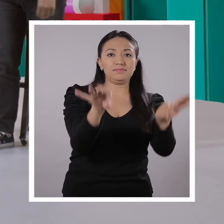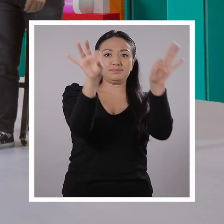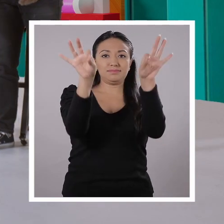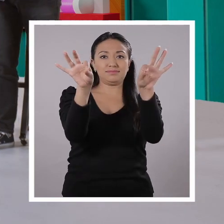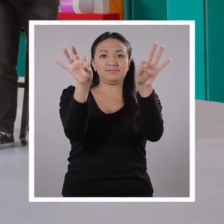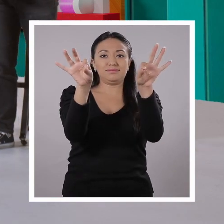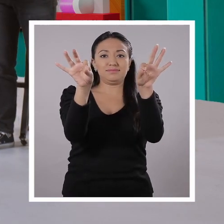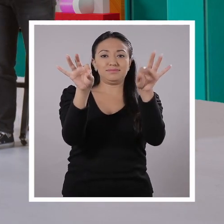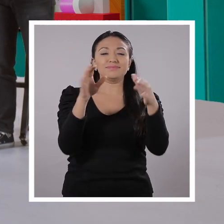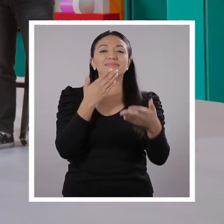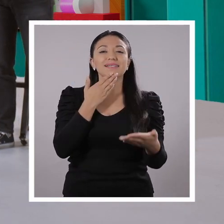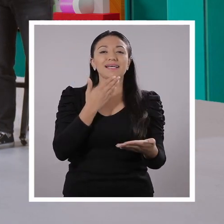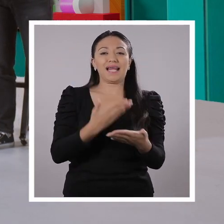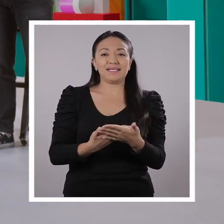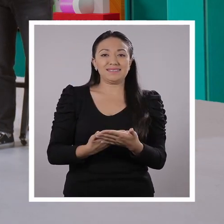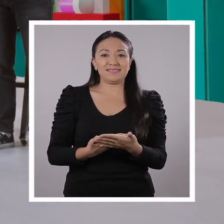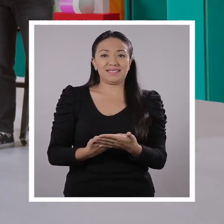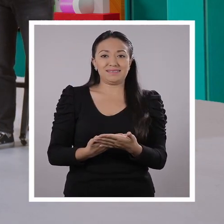¿Cuál?